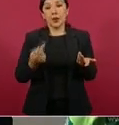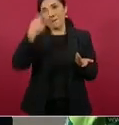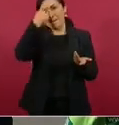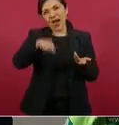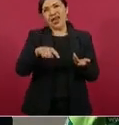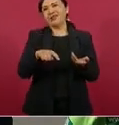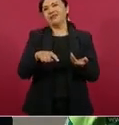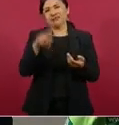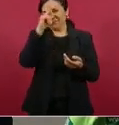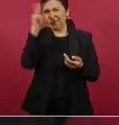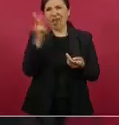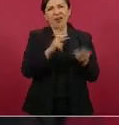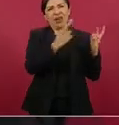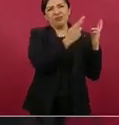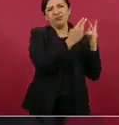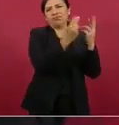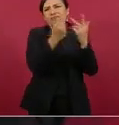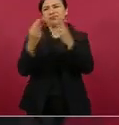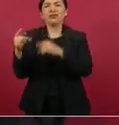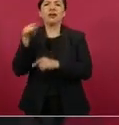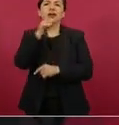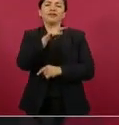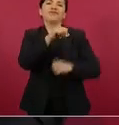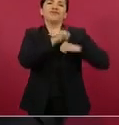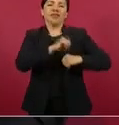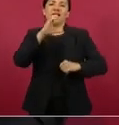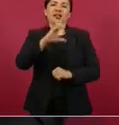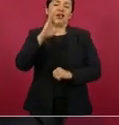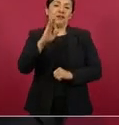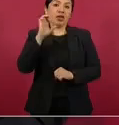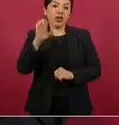destruir a la Comisión Federal de Electricidad